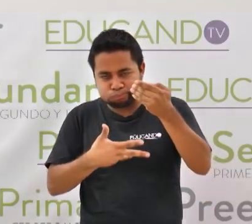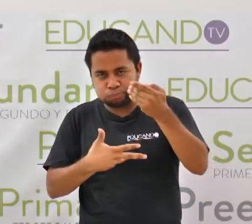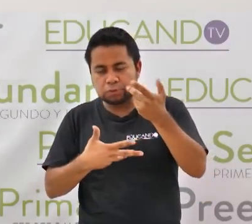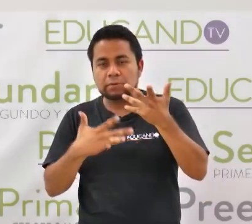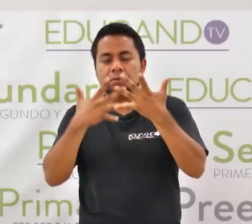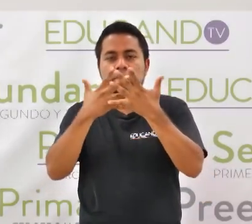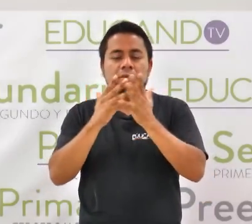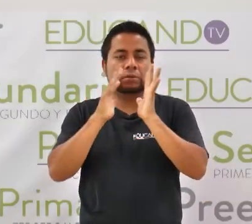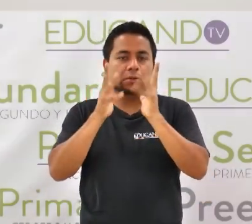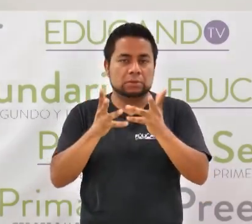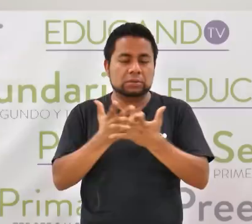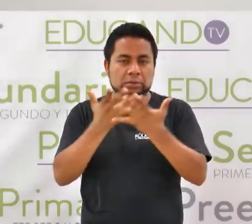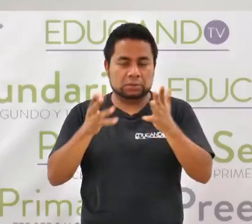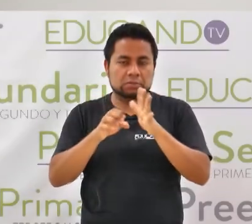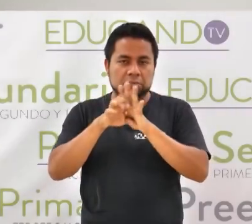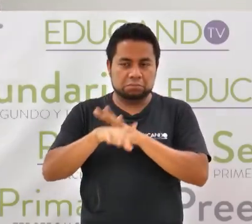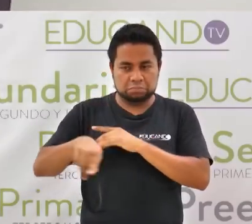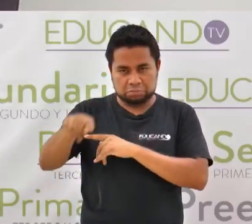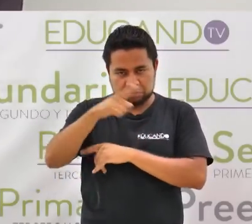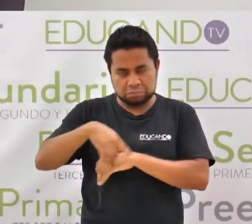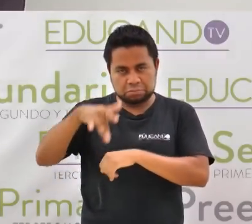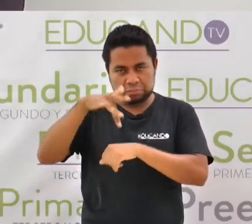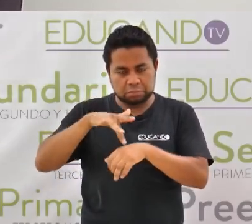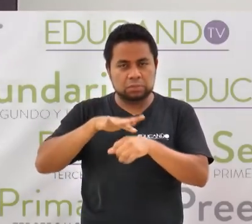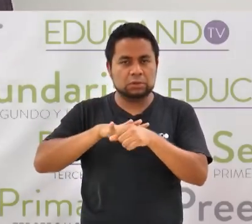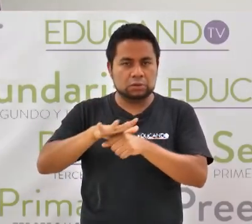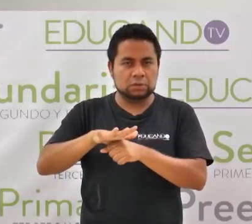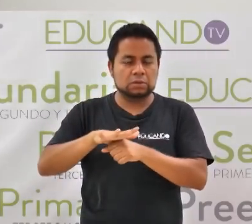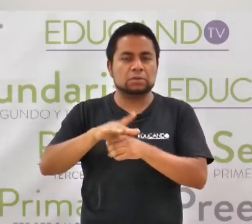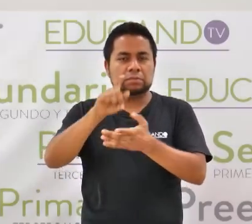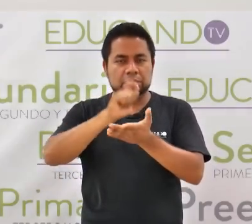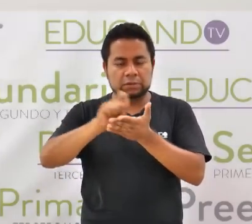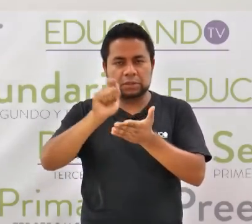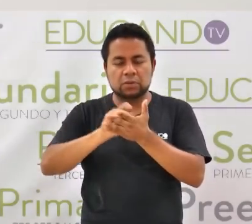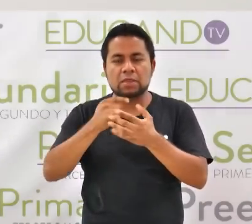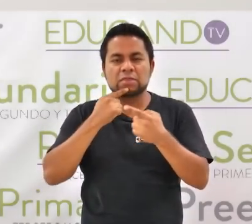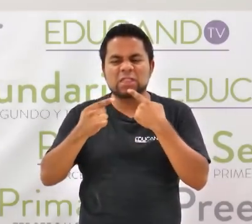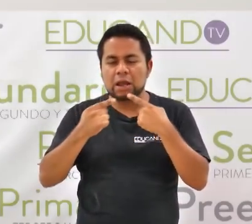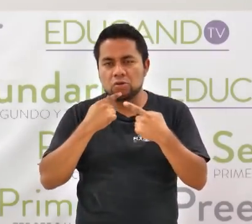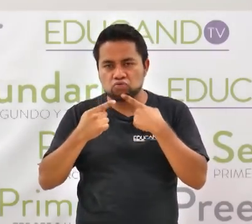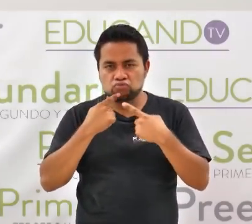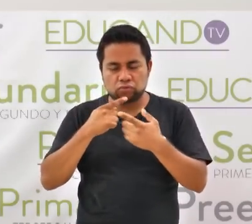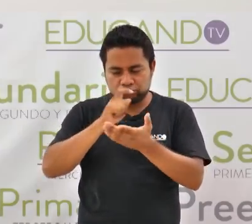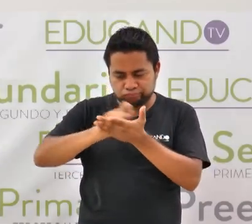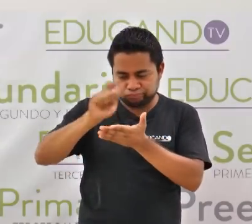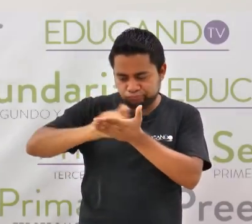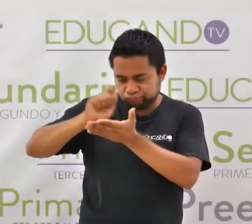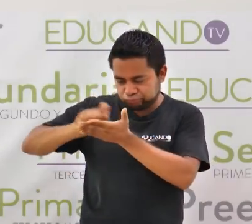y entonces ahora les toca escribir un diálogo.